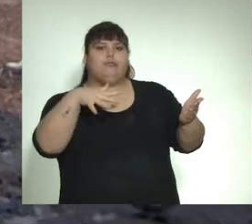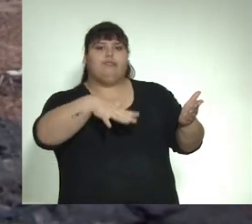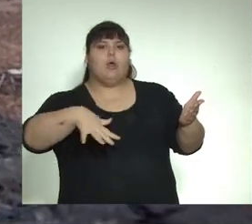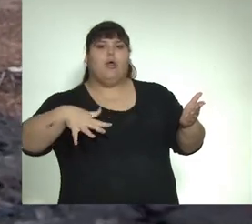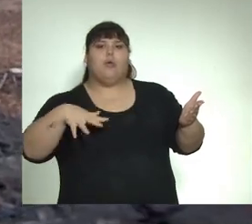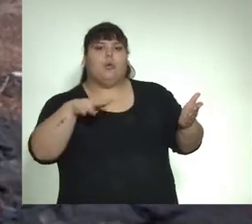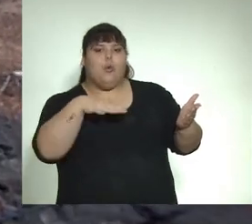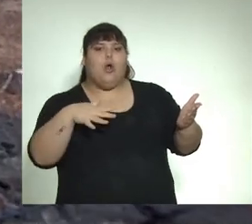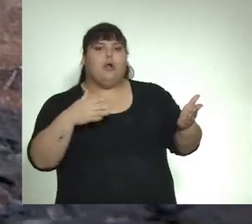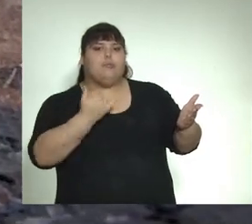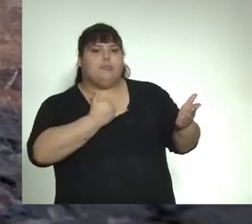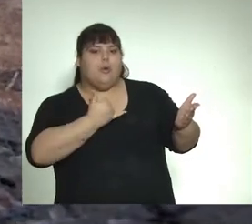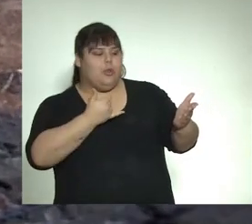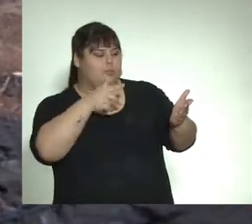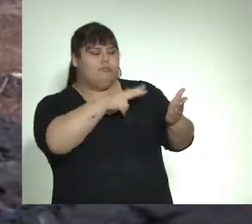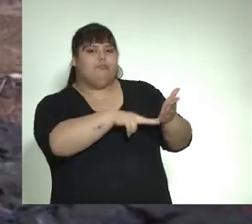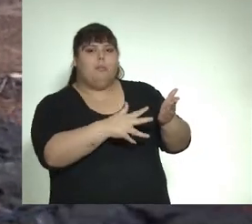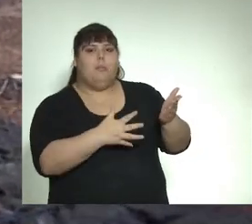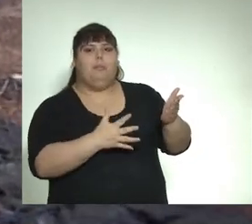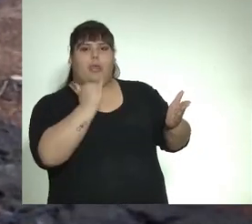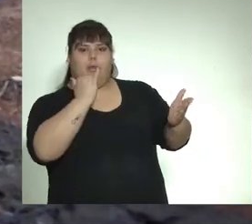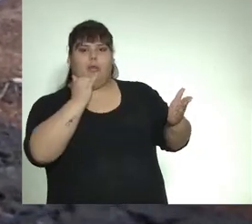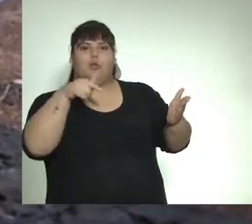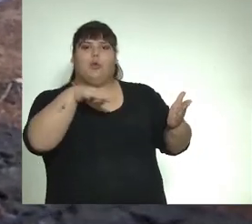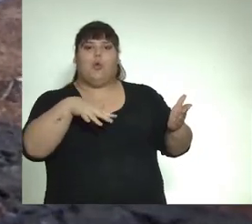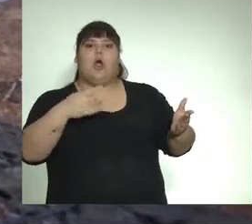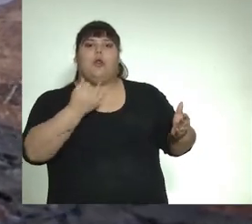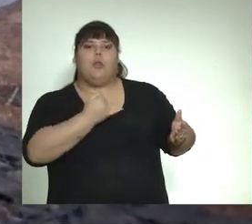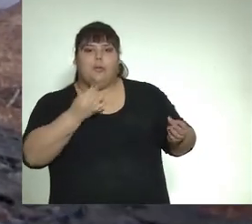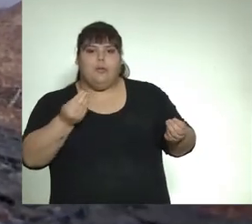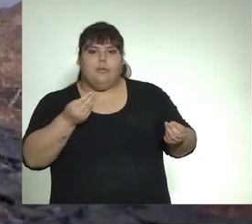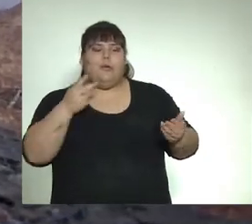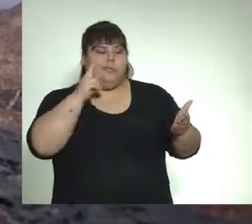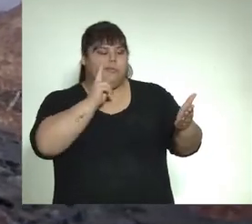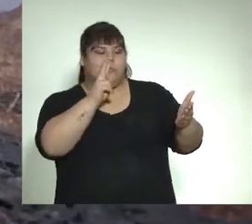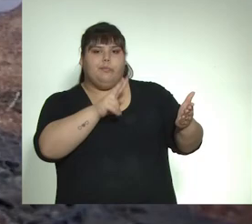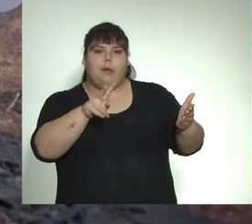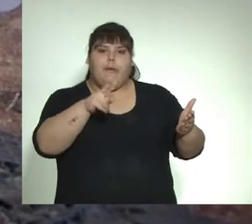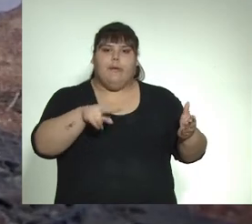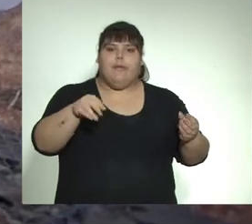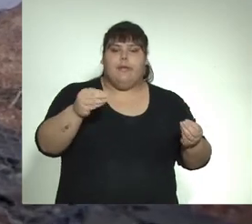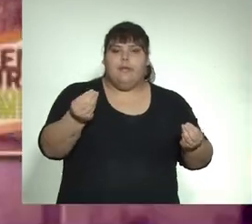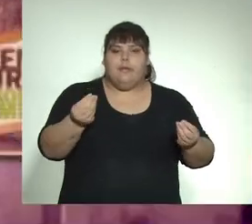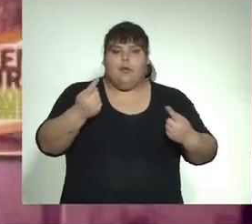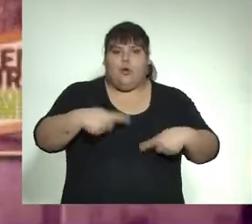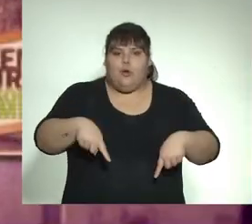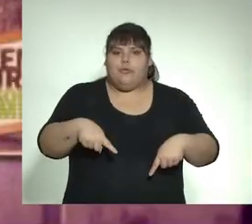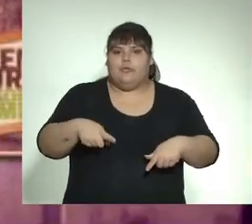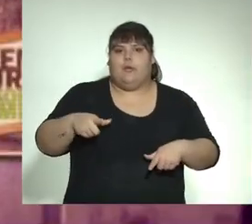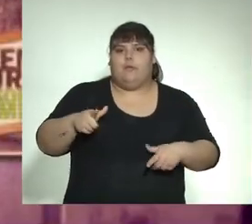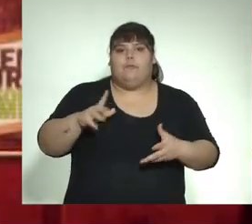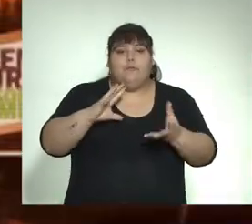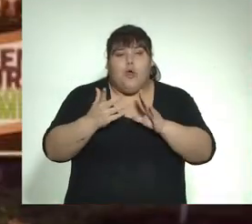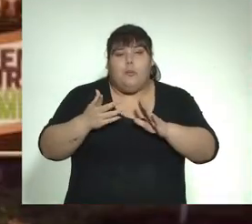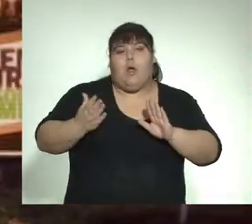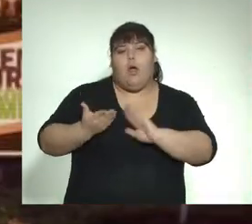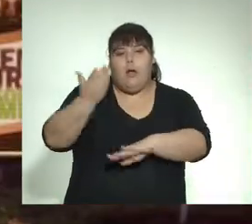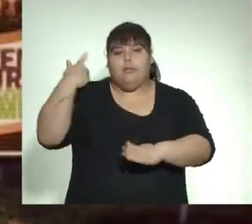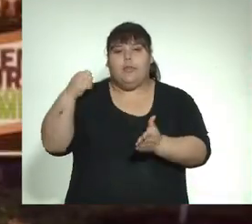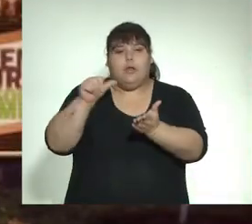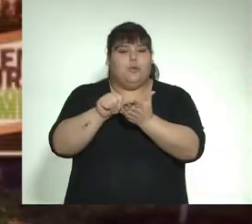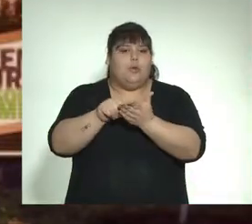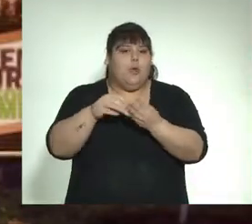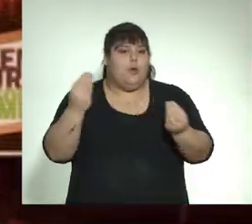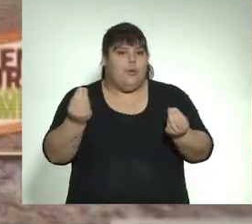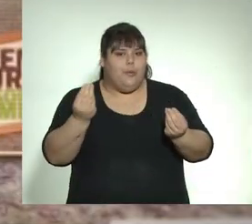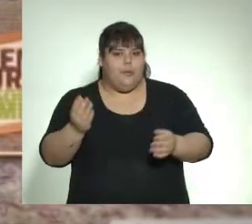estoy caminando, o lo que sea, ¿viste? Entonces vos vas viendo todo lo que fue tu ciudad, ¿no?